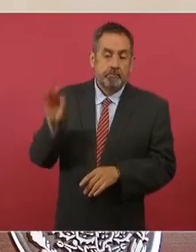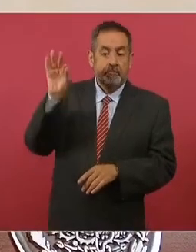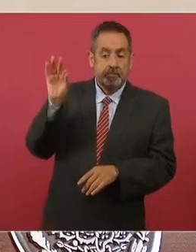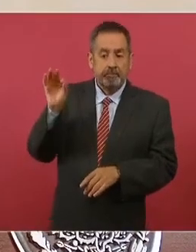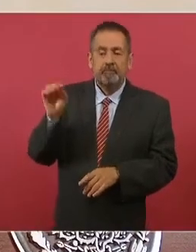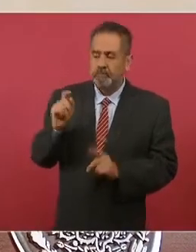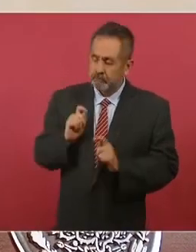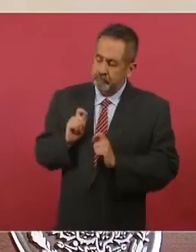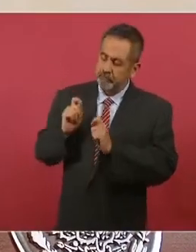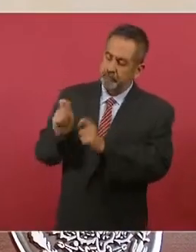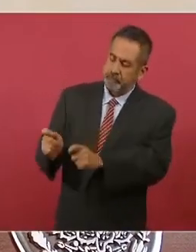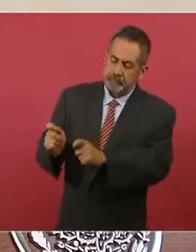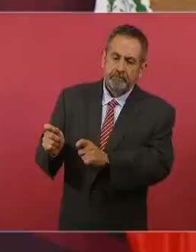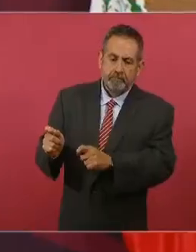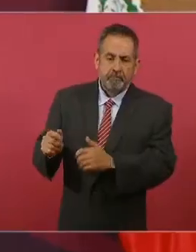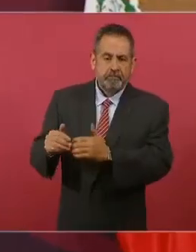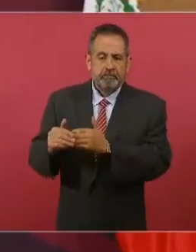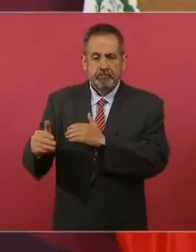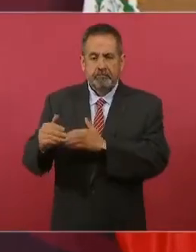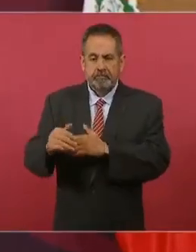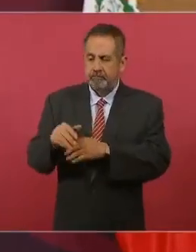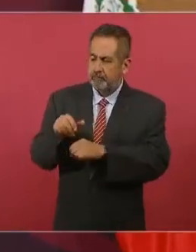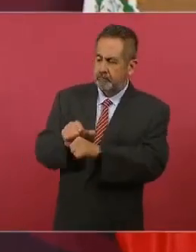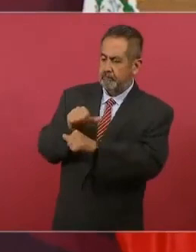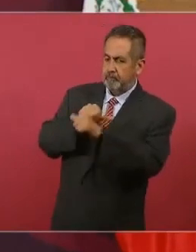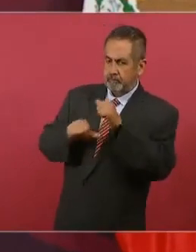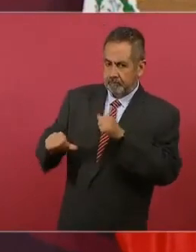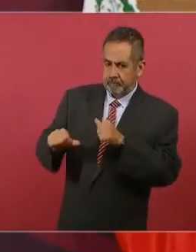sea el que me sustituya